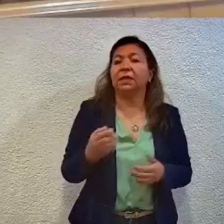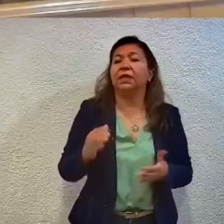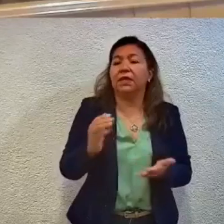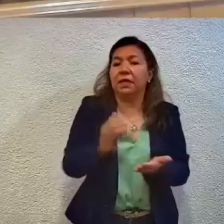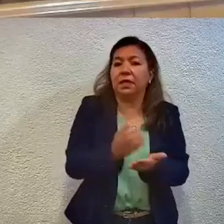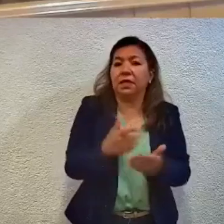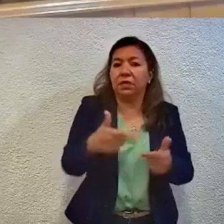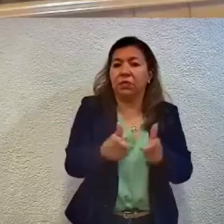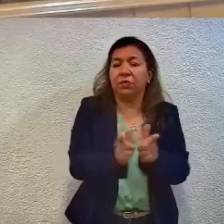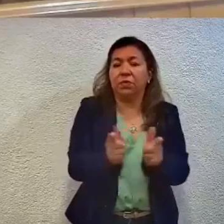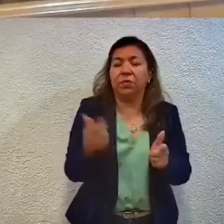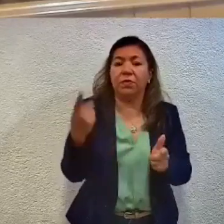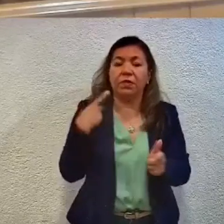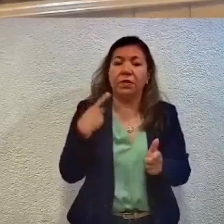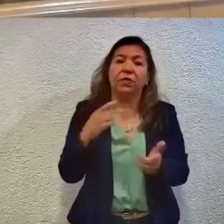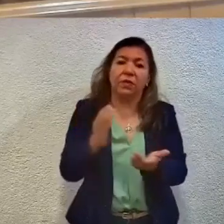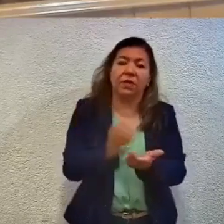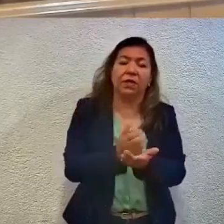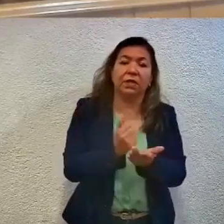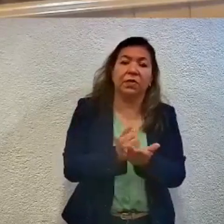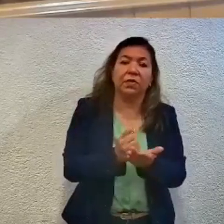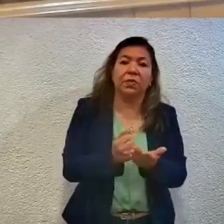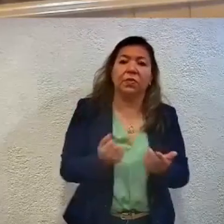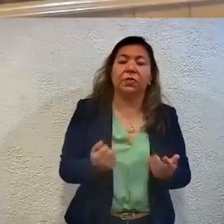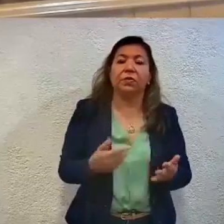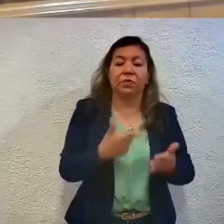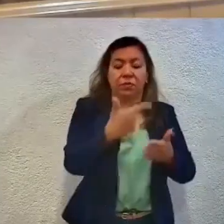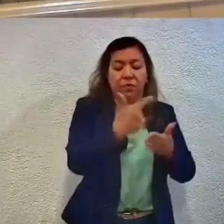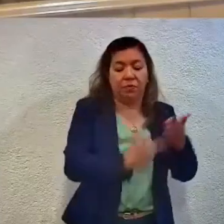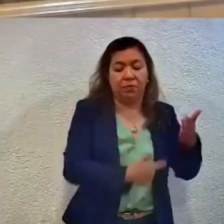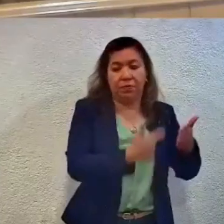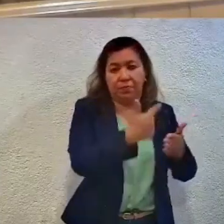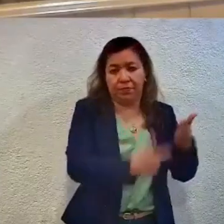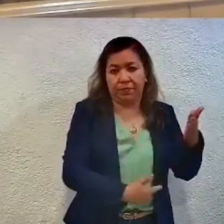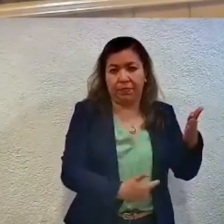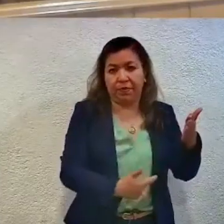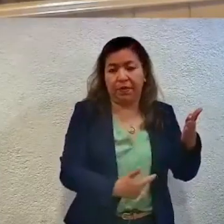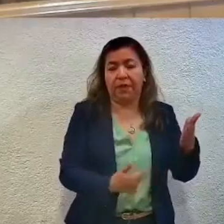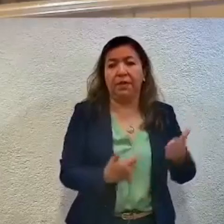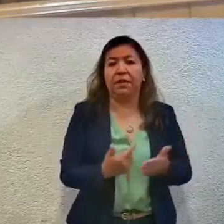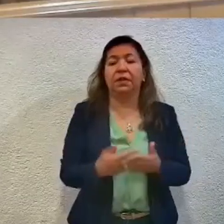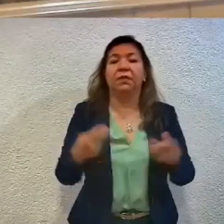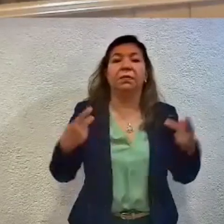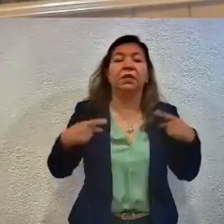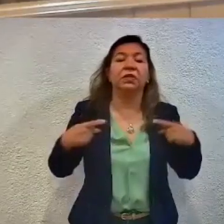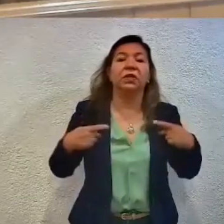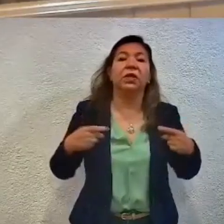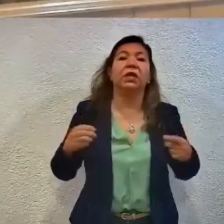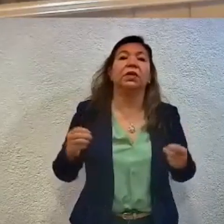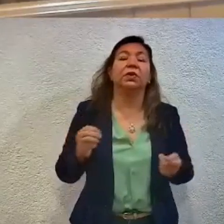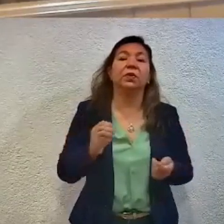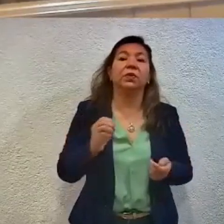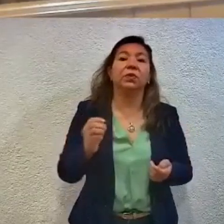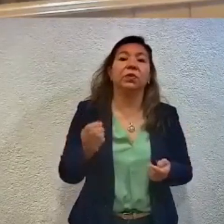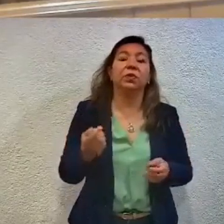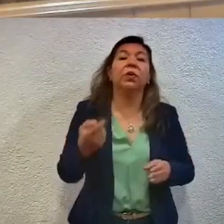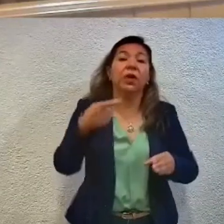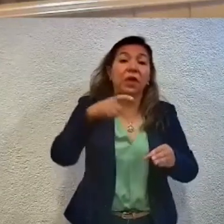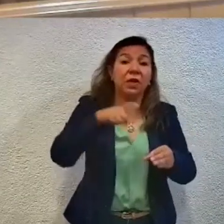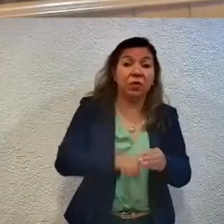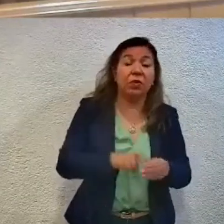IEP Segro, sin que para el caso de las personas asignadas se hubieran registrado o no bajo la acción afirmativa de